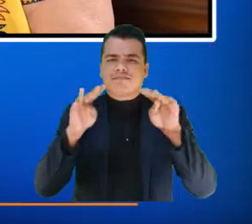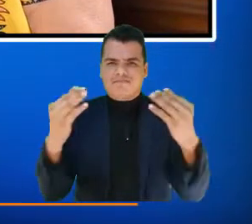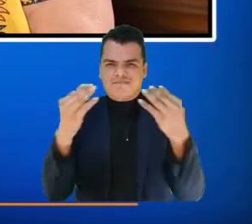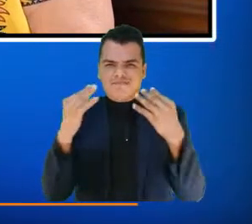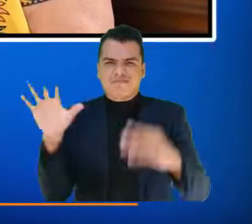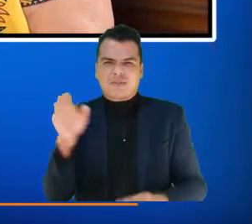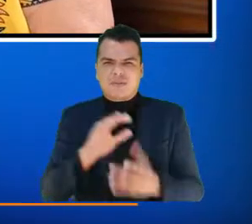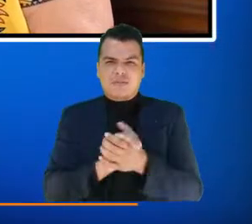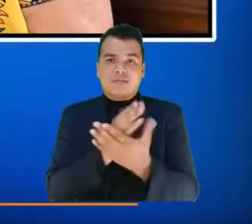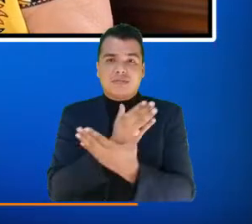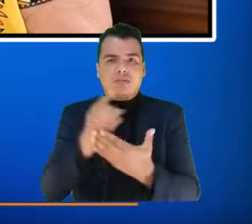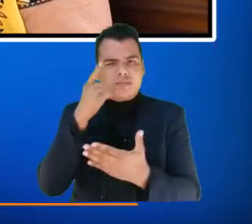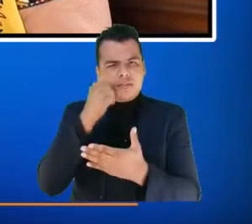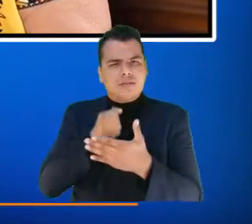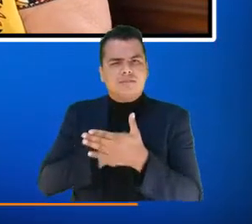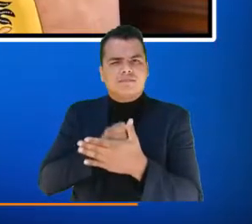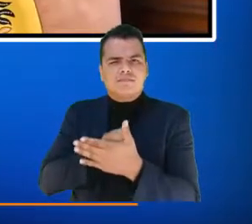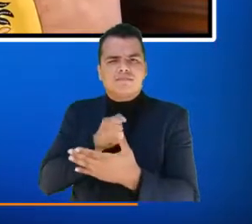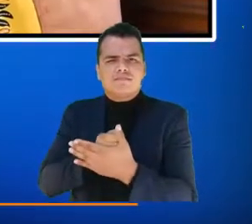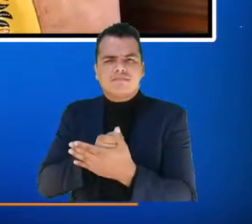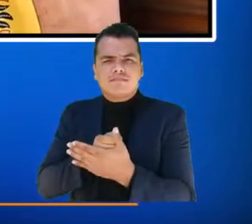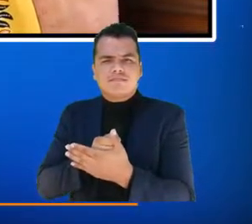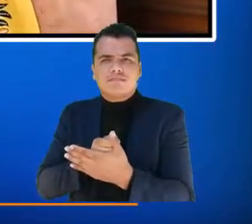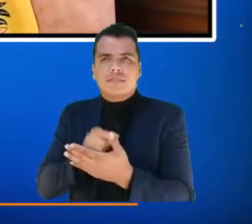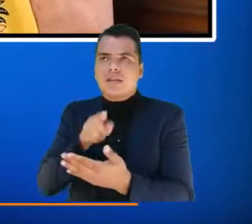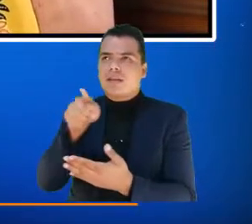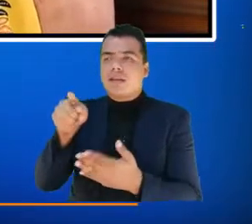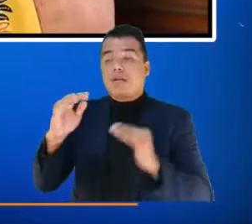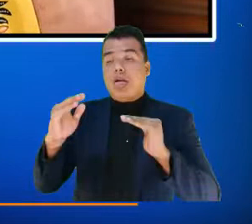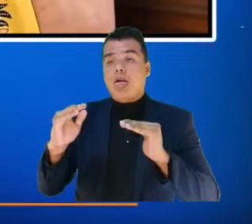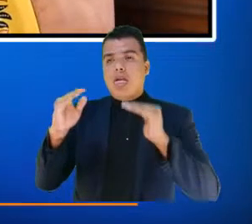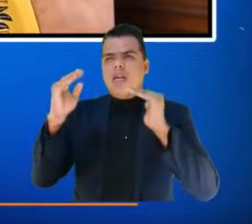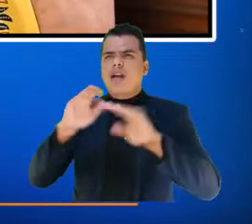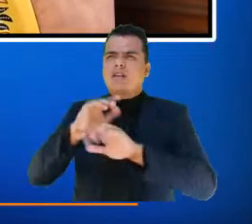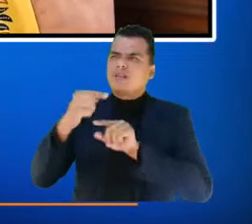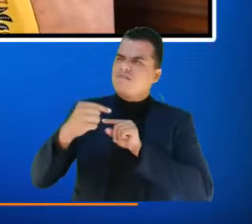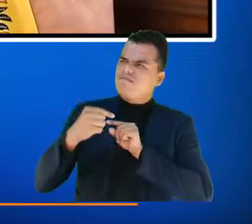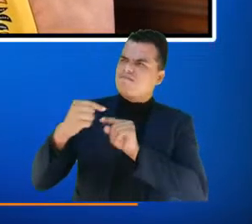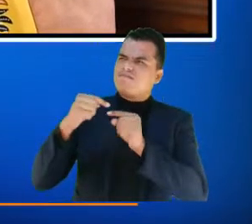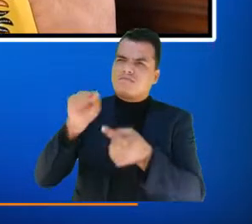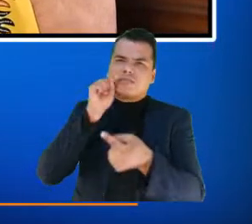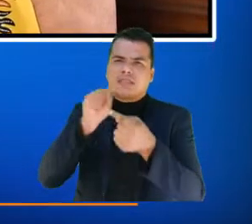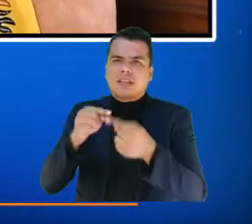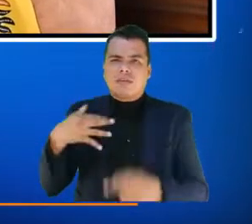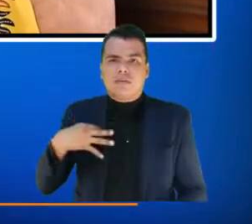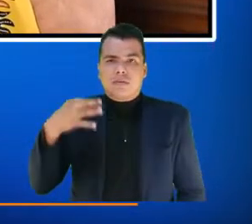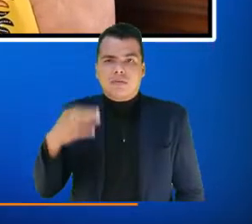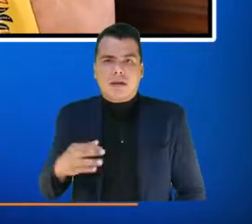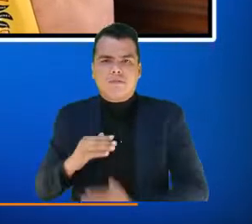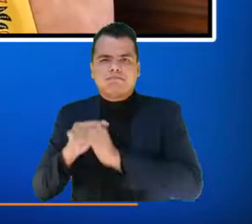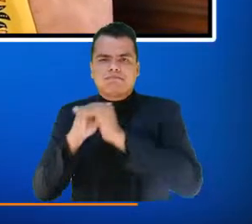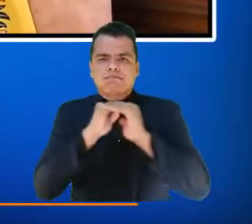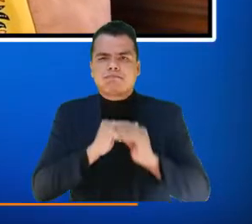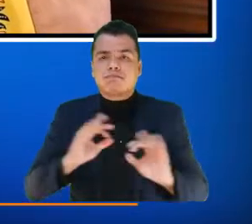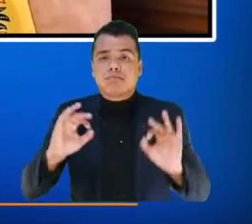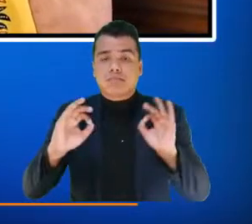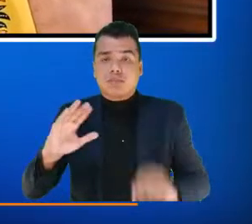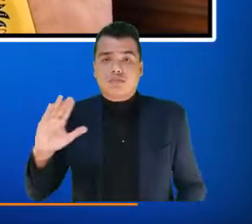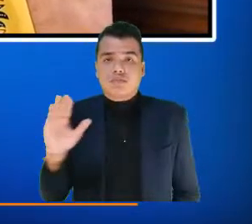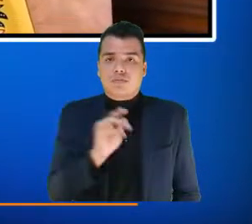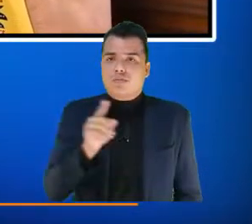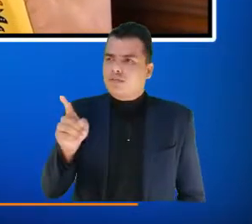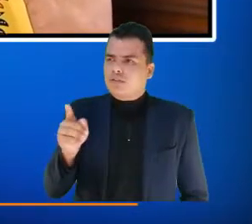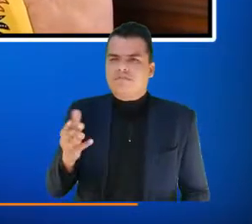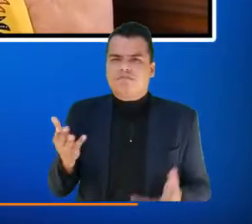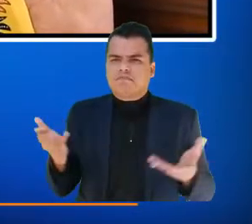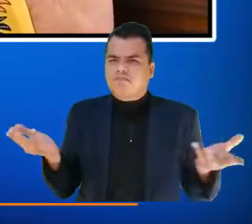hasta lograr que la dignidad se haga tumba. Francia, pues usted es una persona que viene